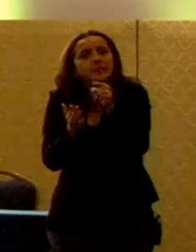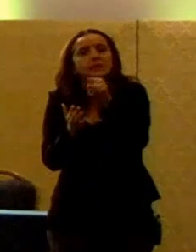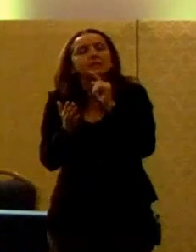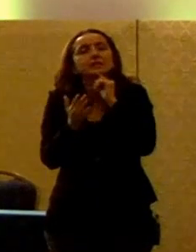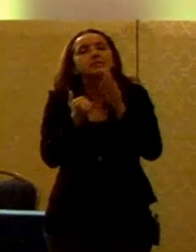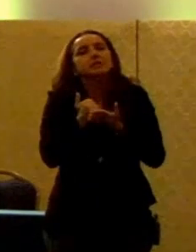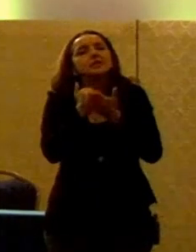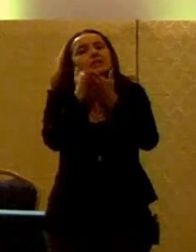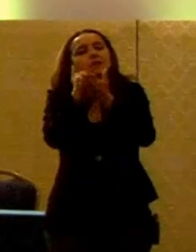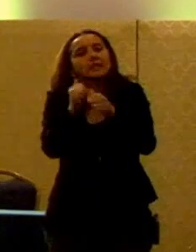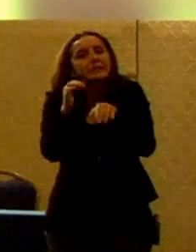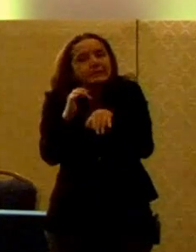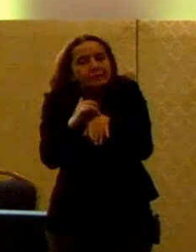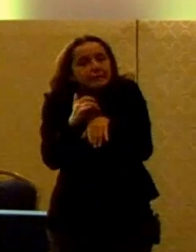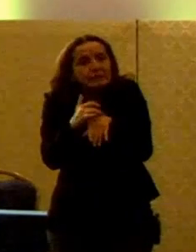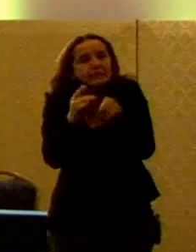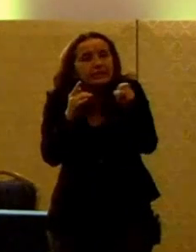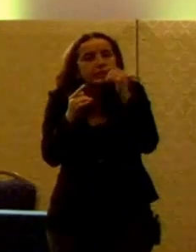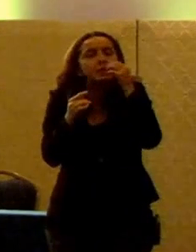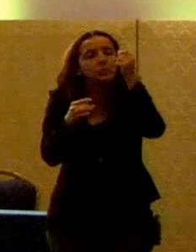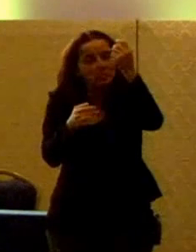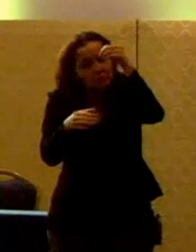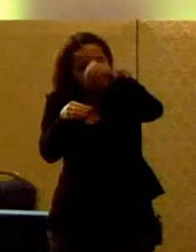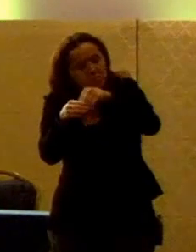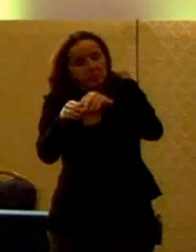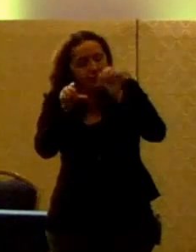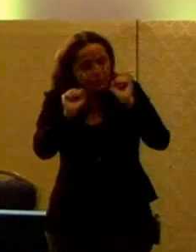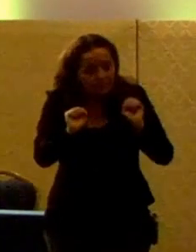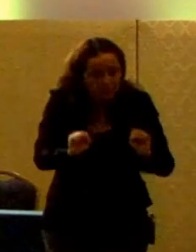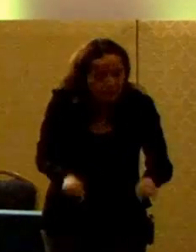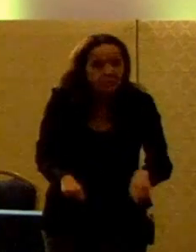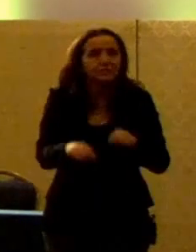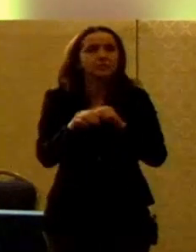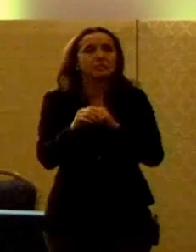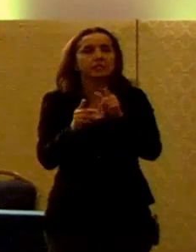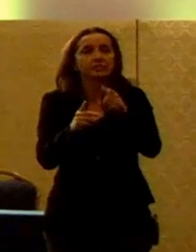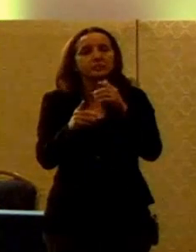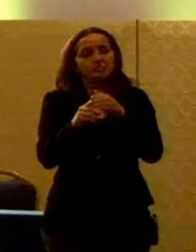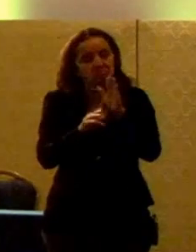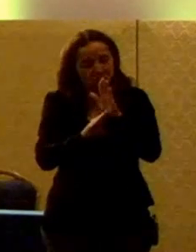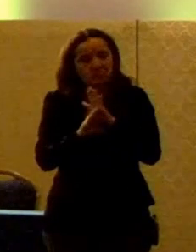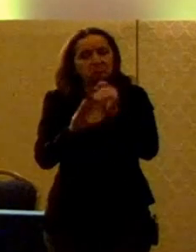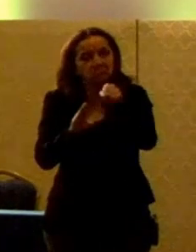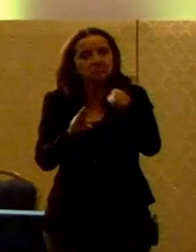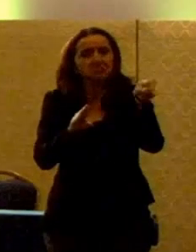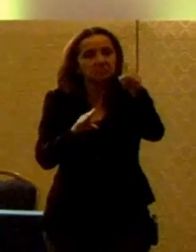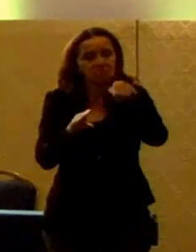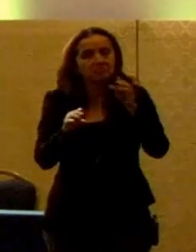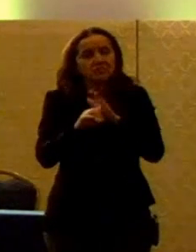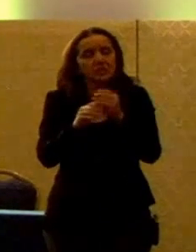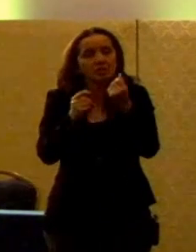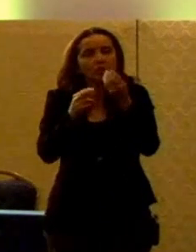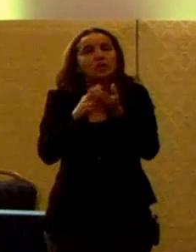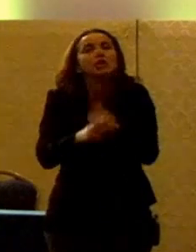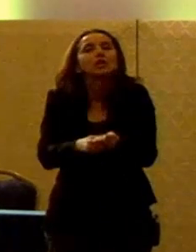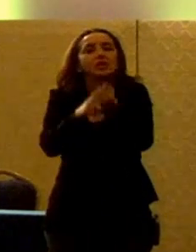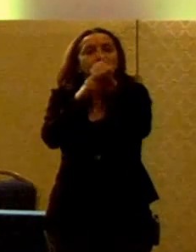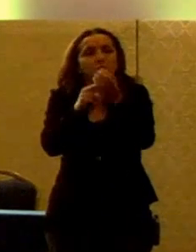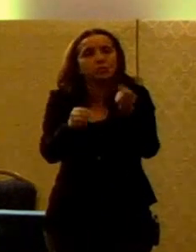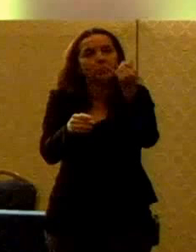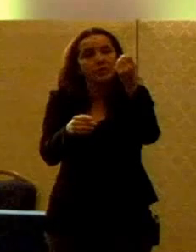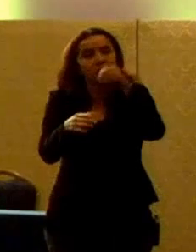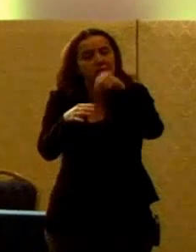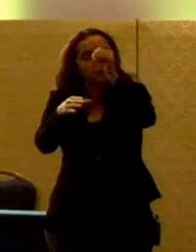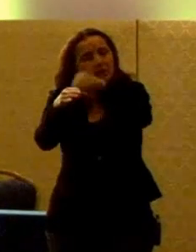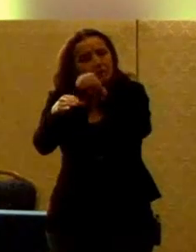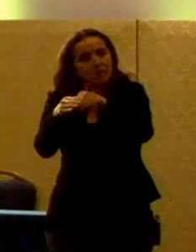mayor sensibilidad en los tomadores de decisiones para efectivamente llevar a cabo una mayor dedicación de recursos para la inversión en una gran cantidad